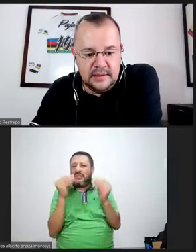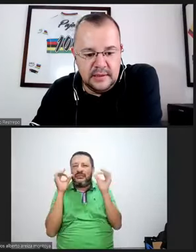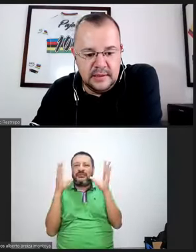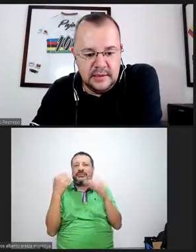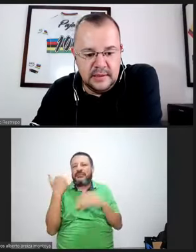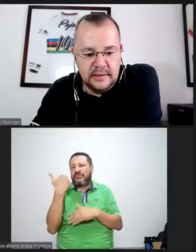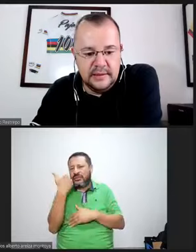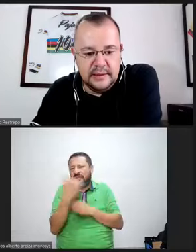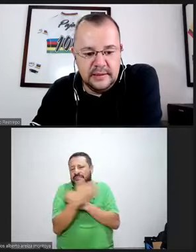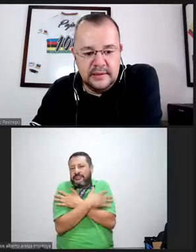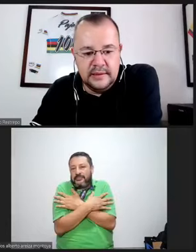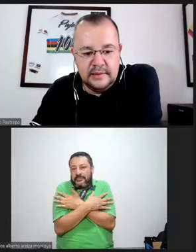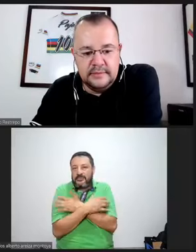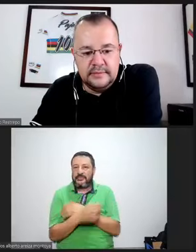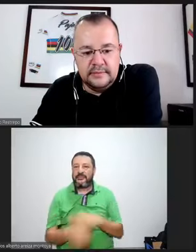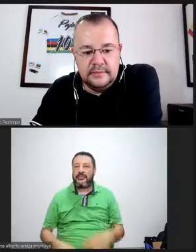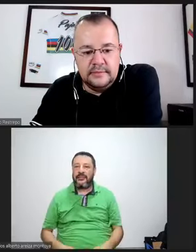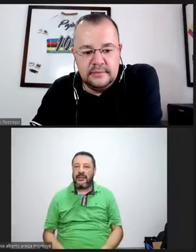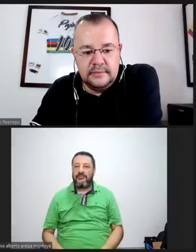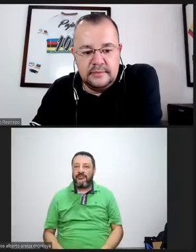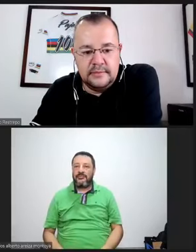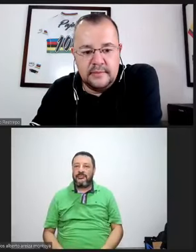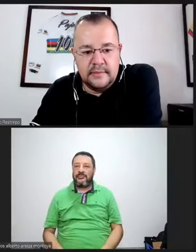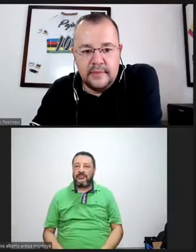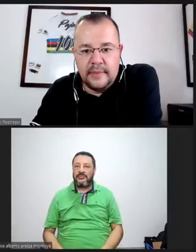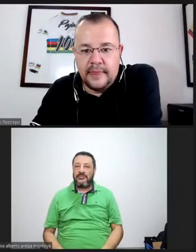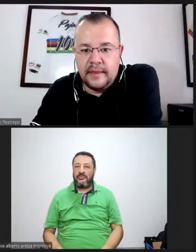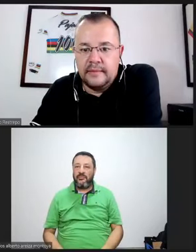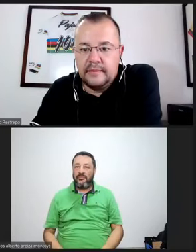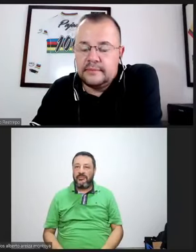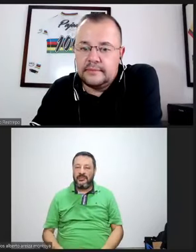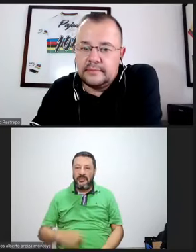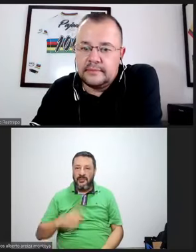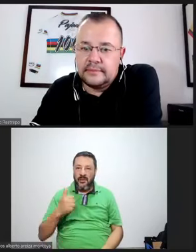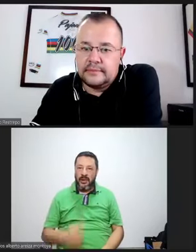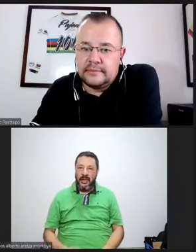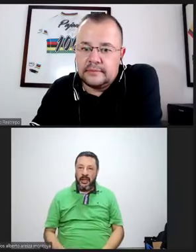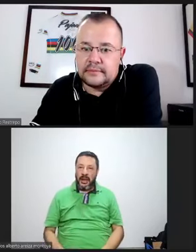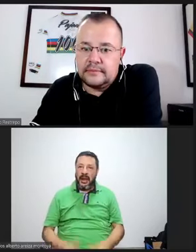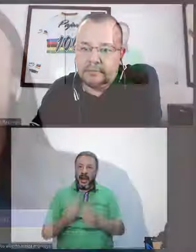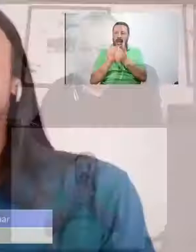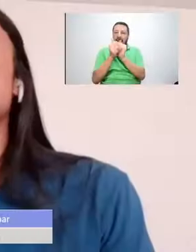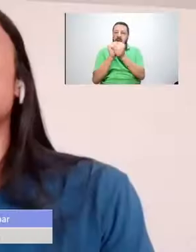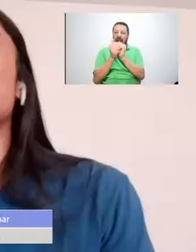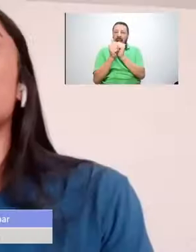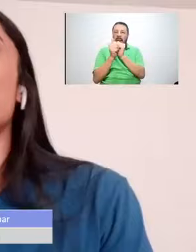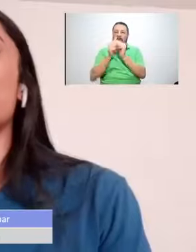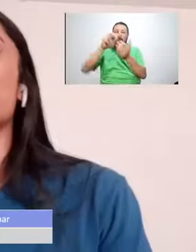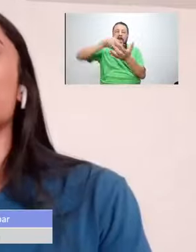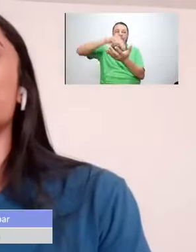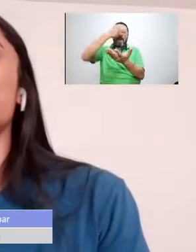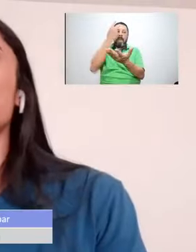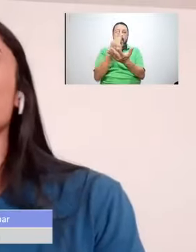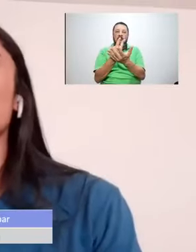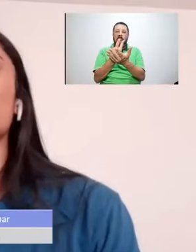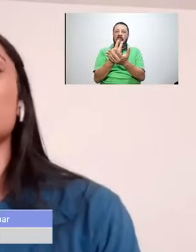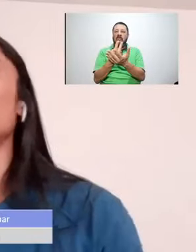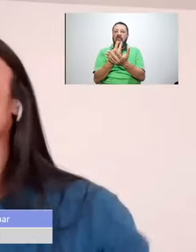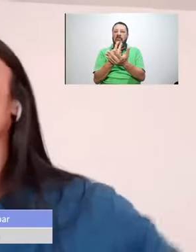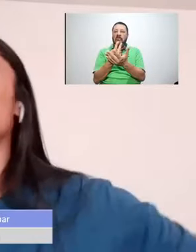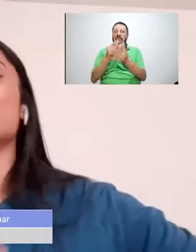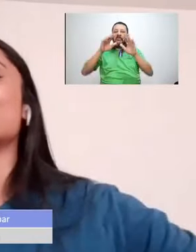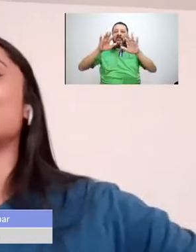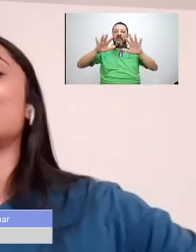desde chiquita. Y otra cosa es que, a ver, el deporte de gimnasia es anaeróbico, o